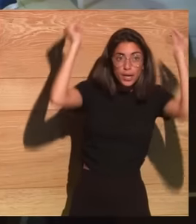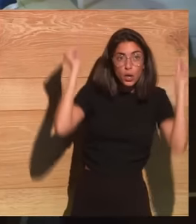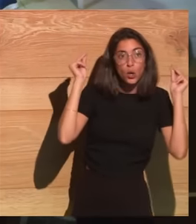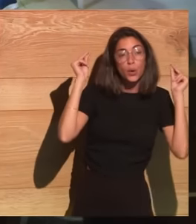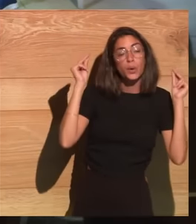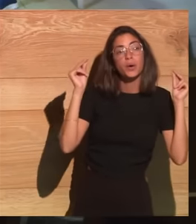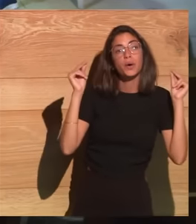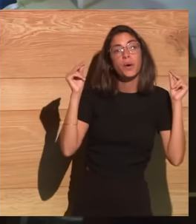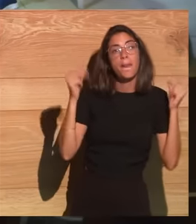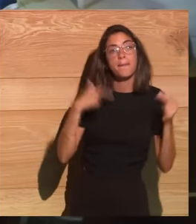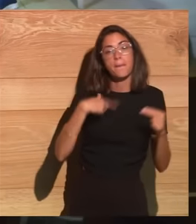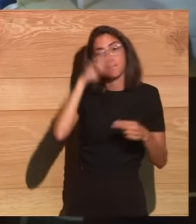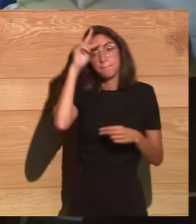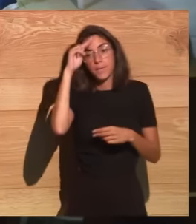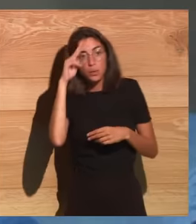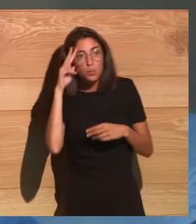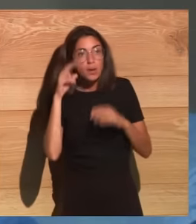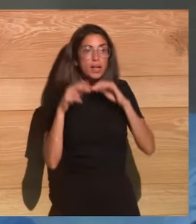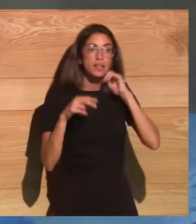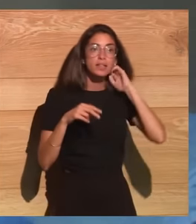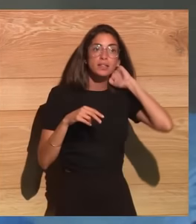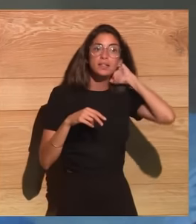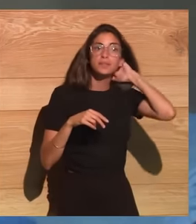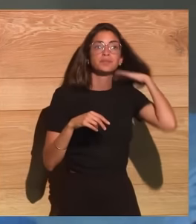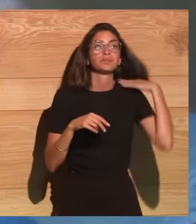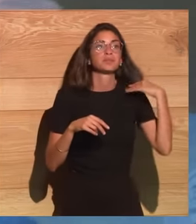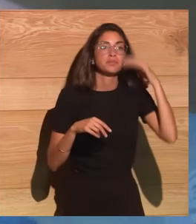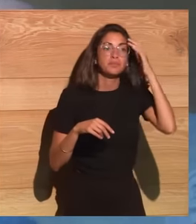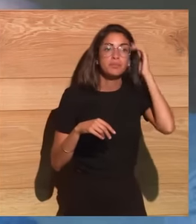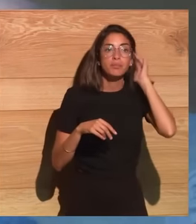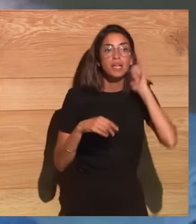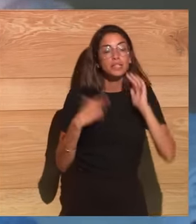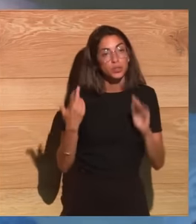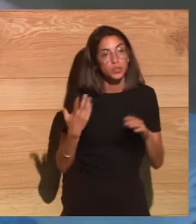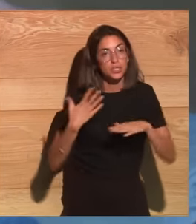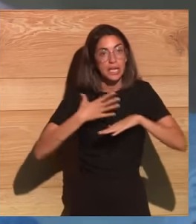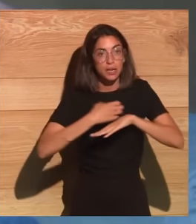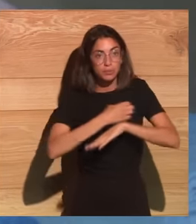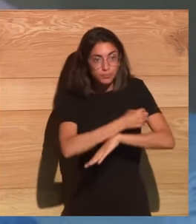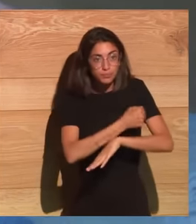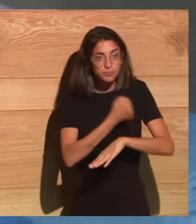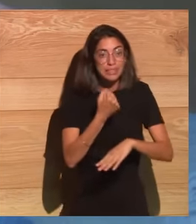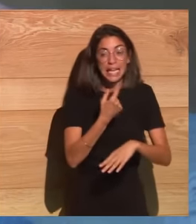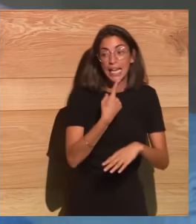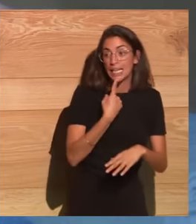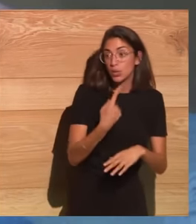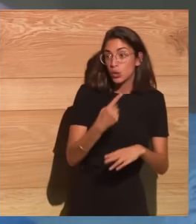muy preocupado. Es que el videoclip de Thriller y va a tener Juan que coger el tren y todavía no lo han nombrado.